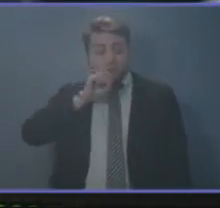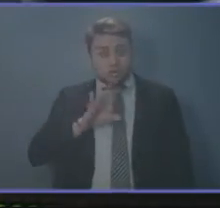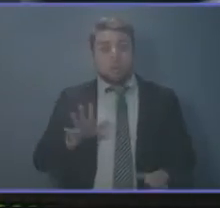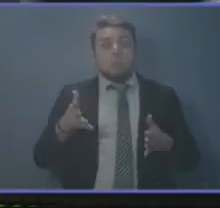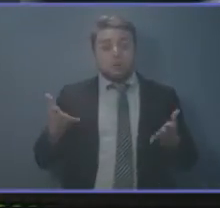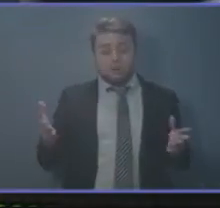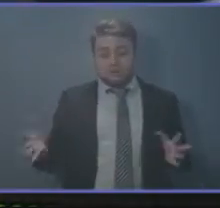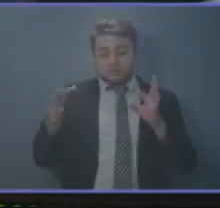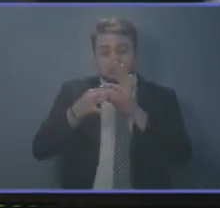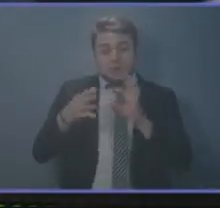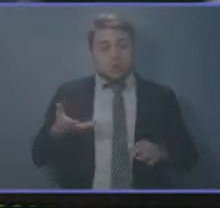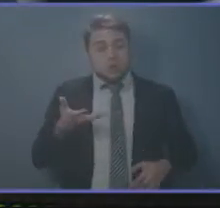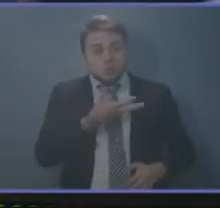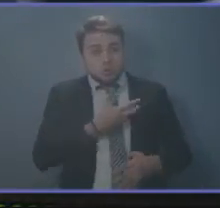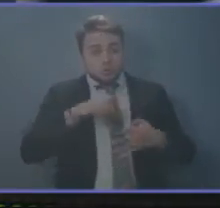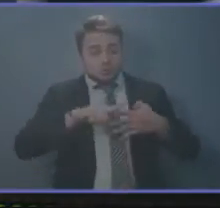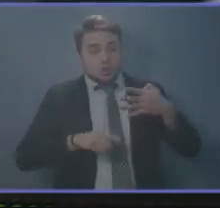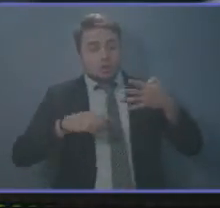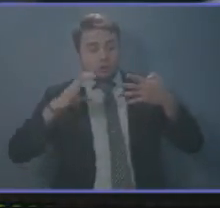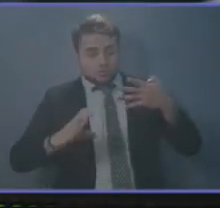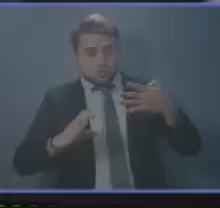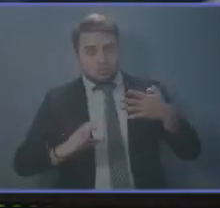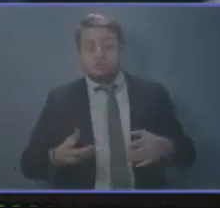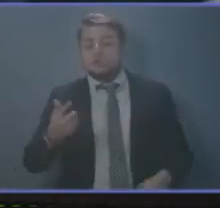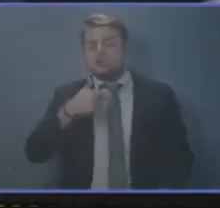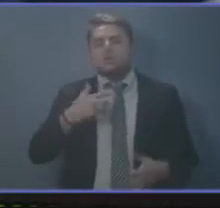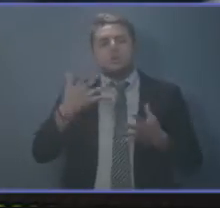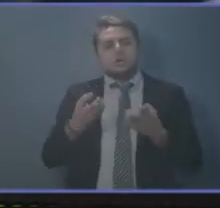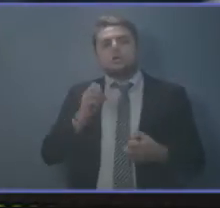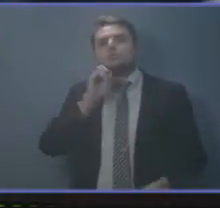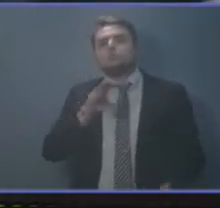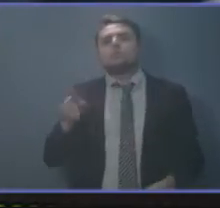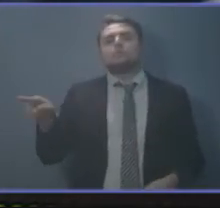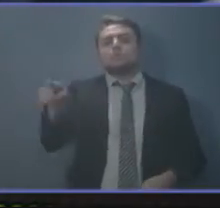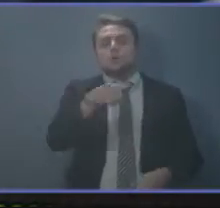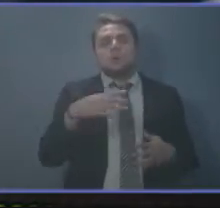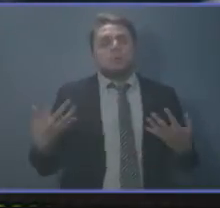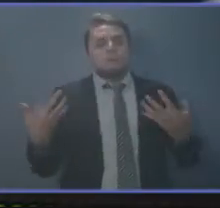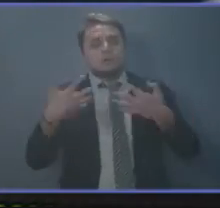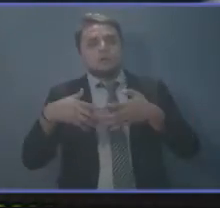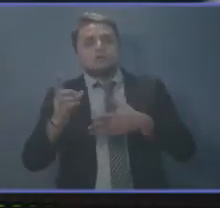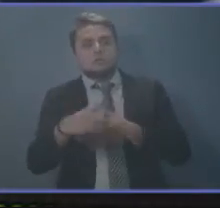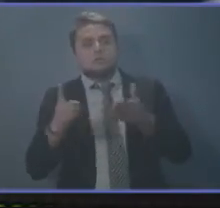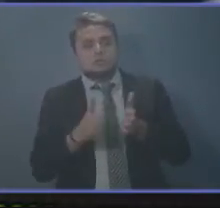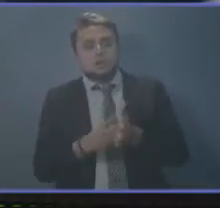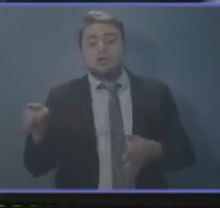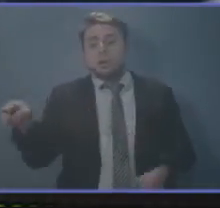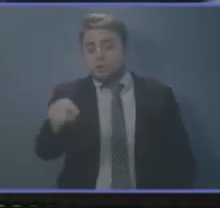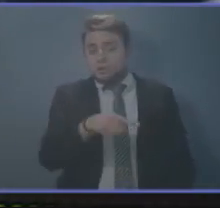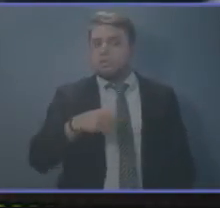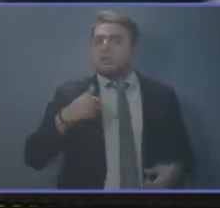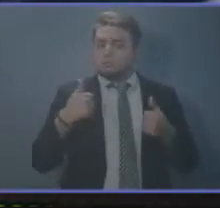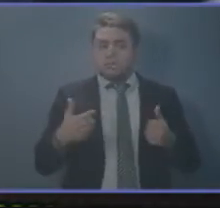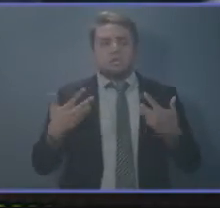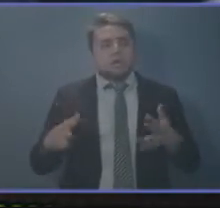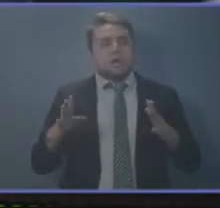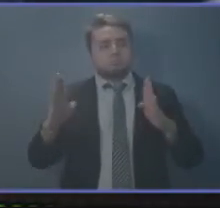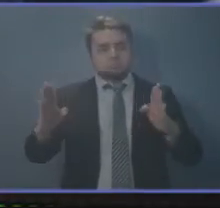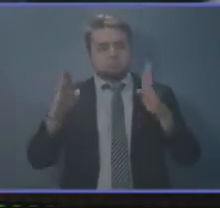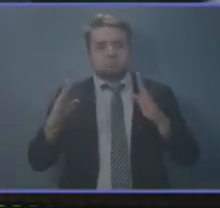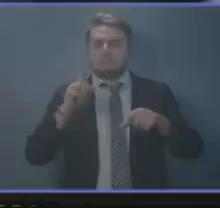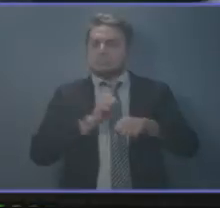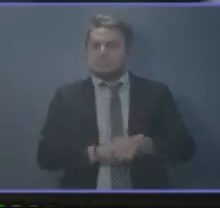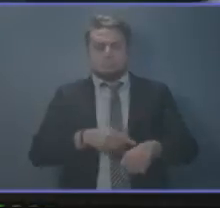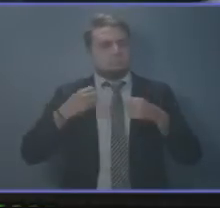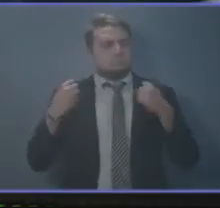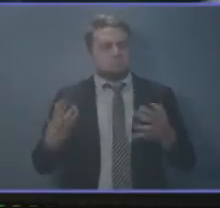Además, quiero decir, presidente, colegas diputados, que ustedes muy bien me han escuchado infinidad de veces